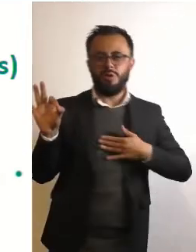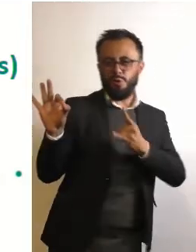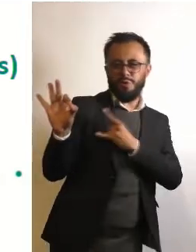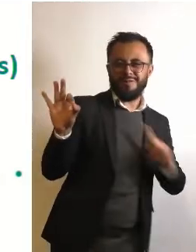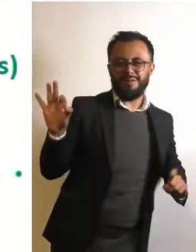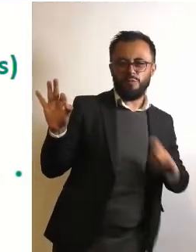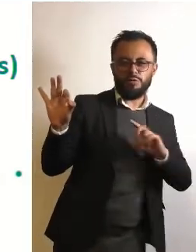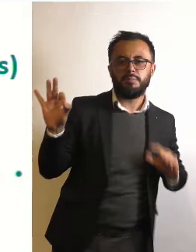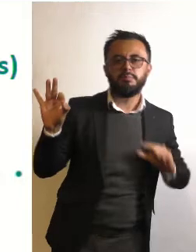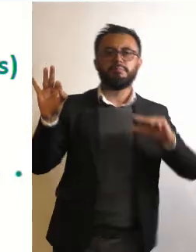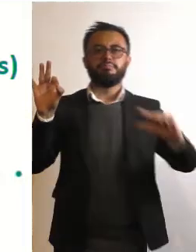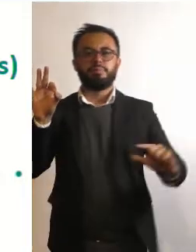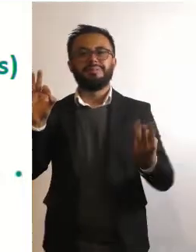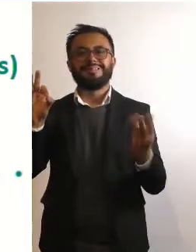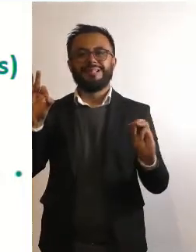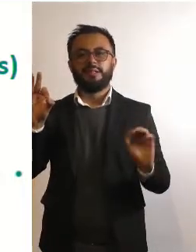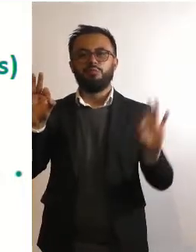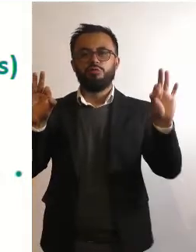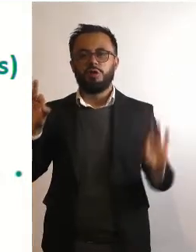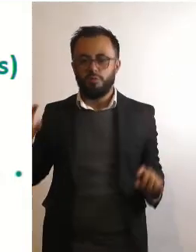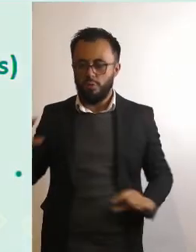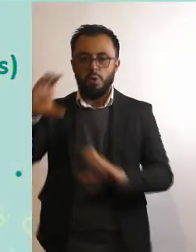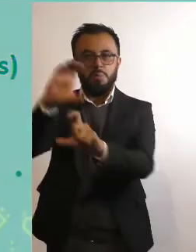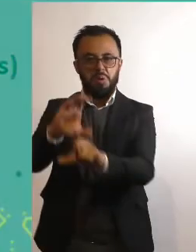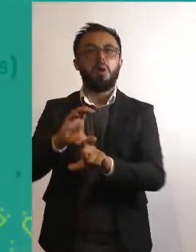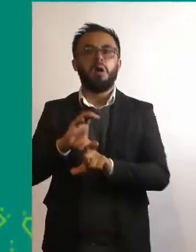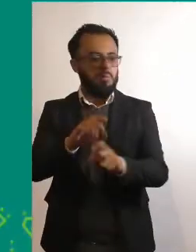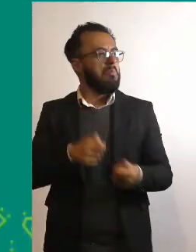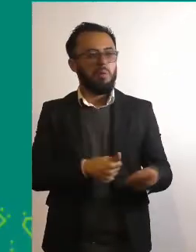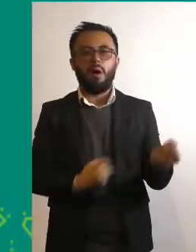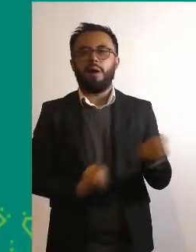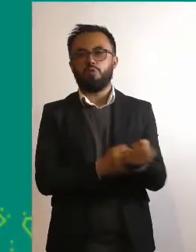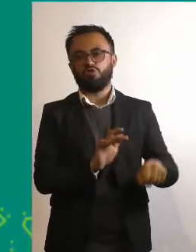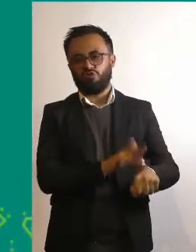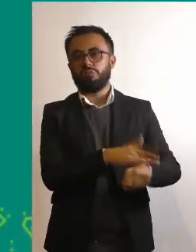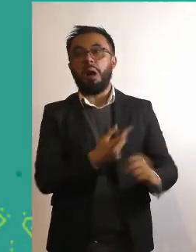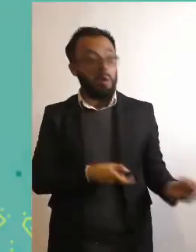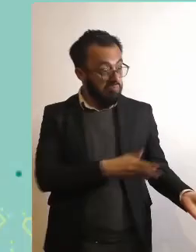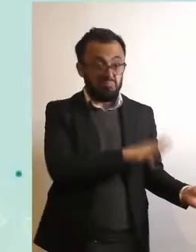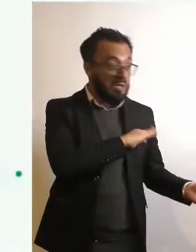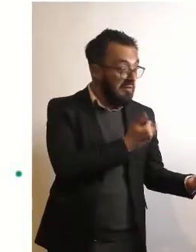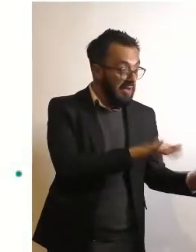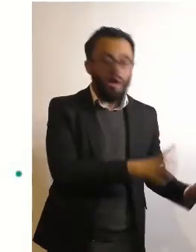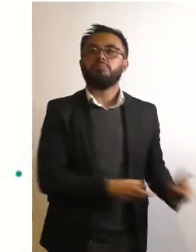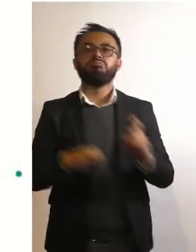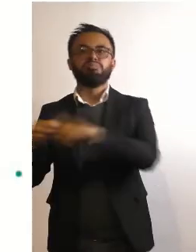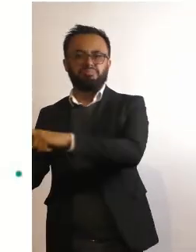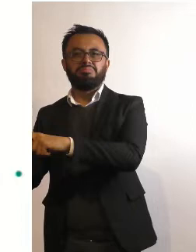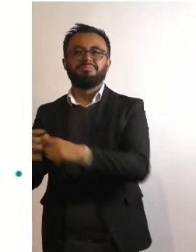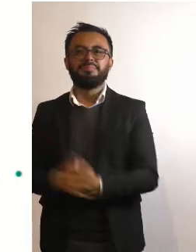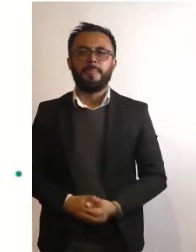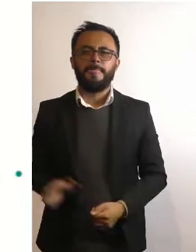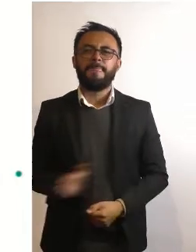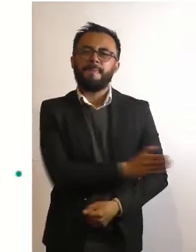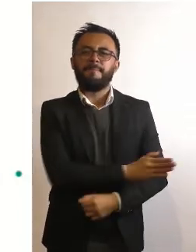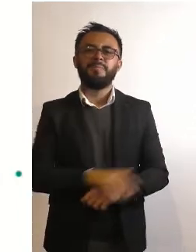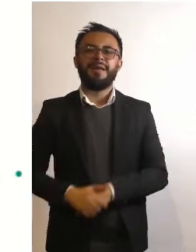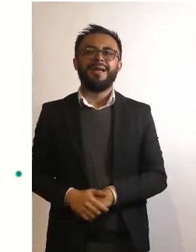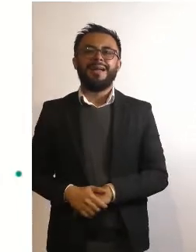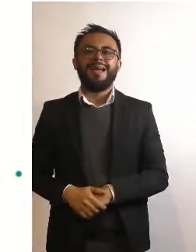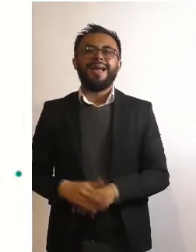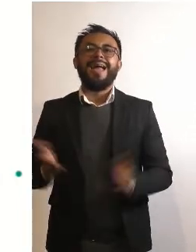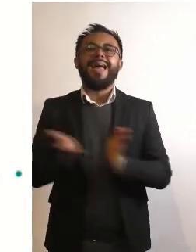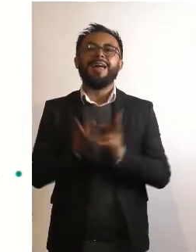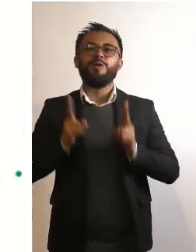de la matrícula, y lo asumimos como sillas vacías. Siguiente. En cuanto a éxito estudiantil,